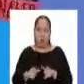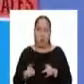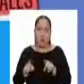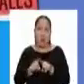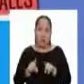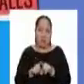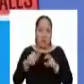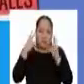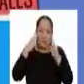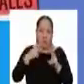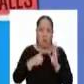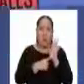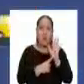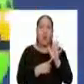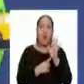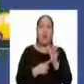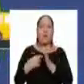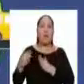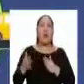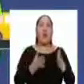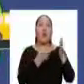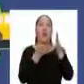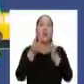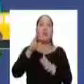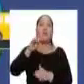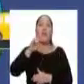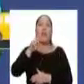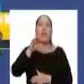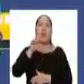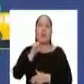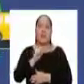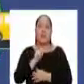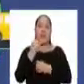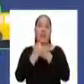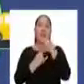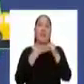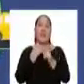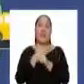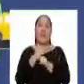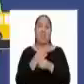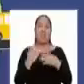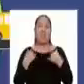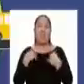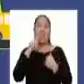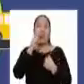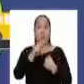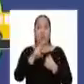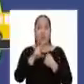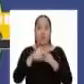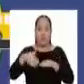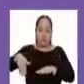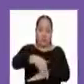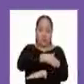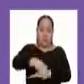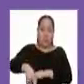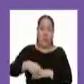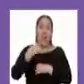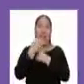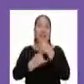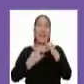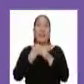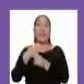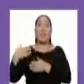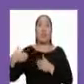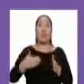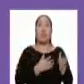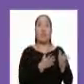viales internacionales. Estos corredores viales cumplen dos funciones: permitir el tráfico internacional y permitir